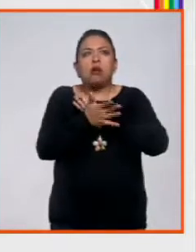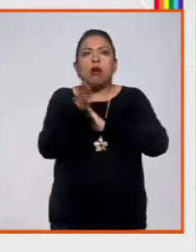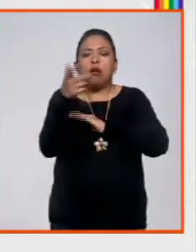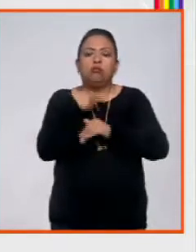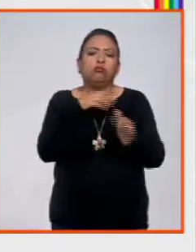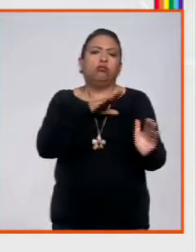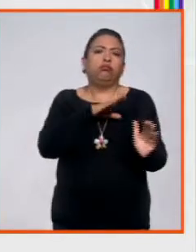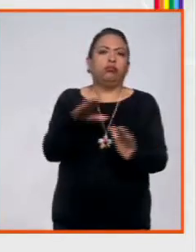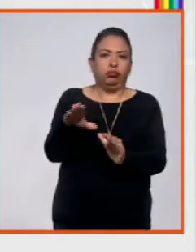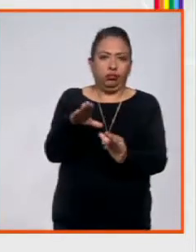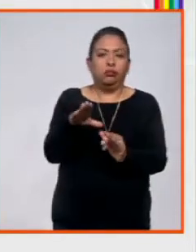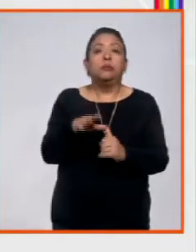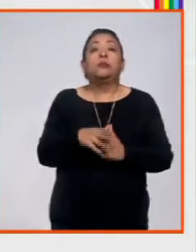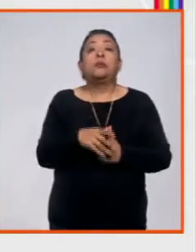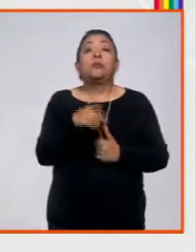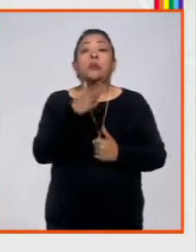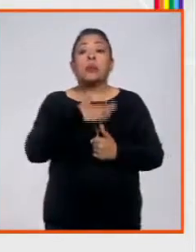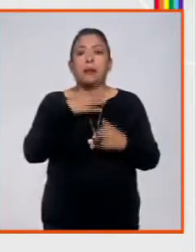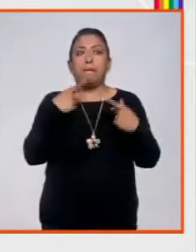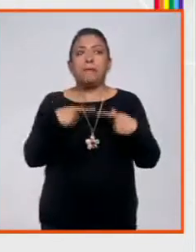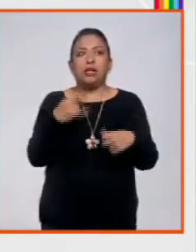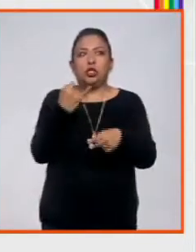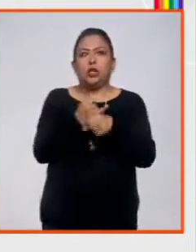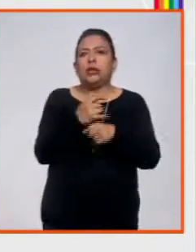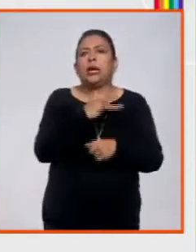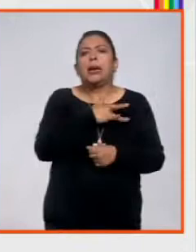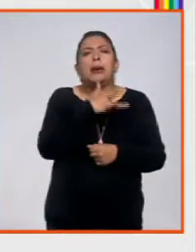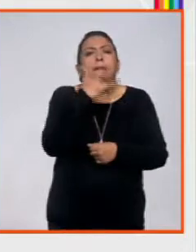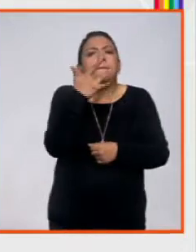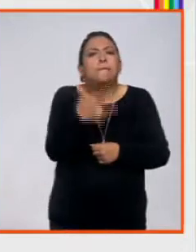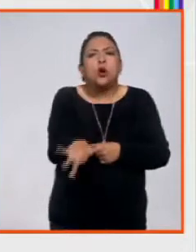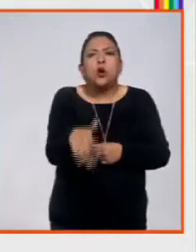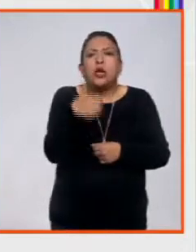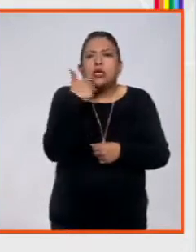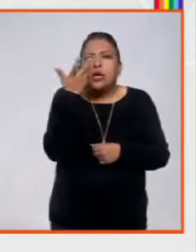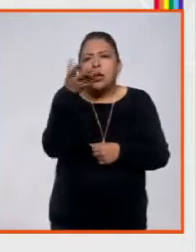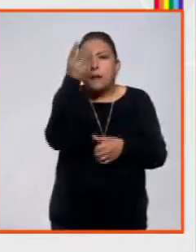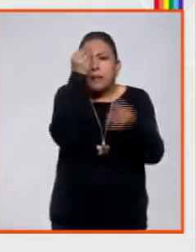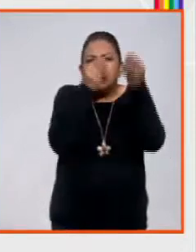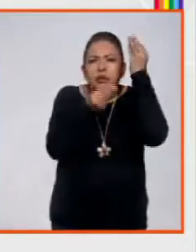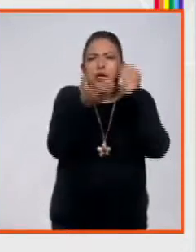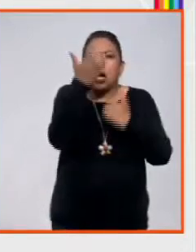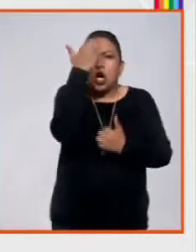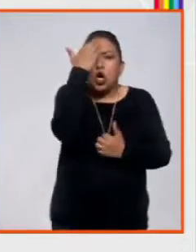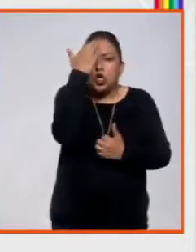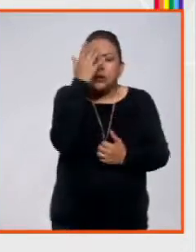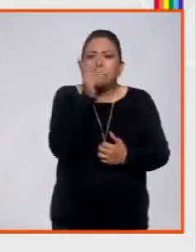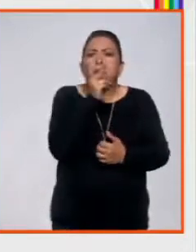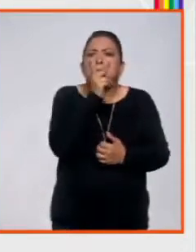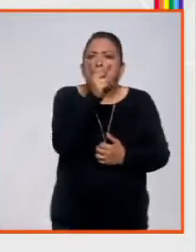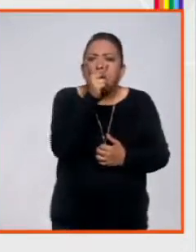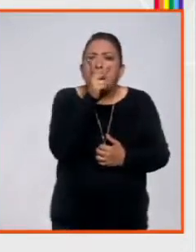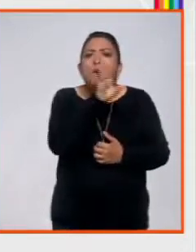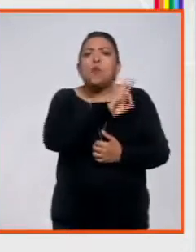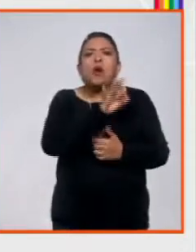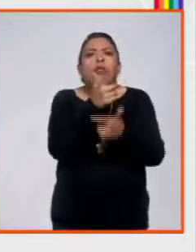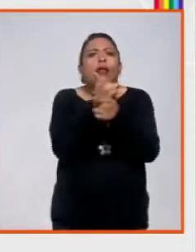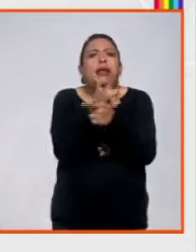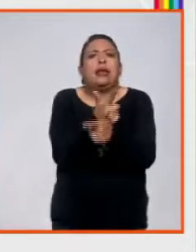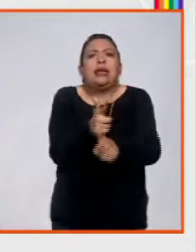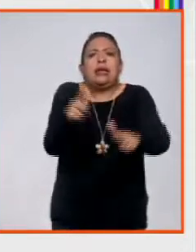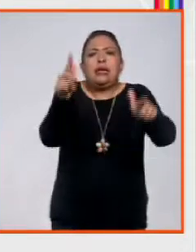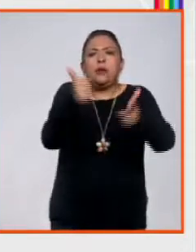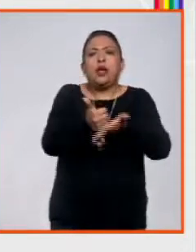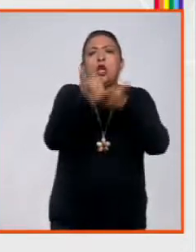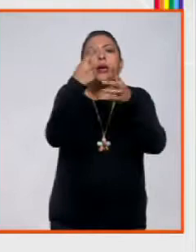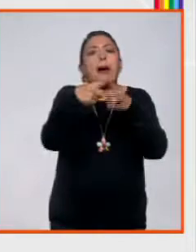discípula mi personaje se enamora del conocimiento de las palabras logra la libertad a través del aprendizaje